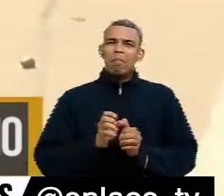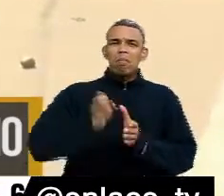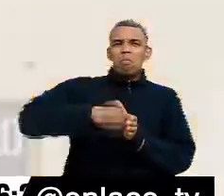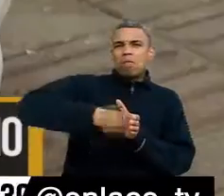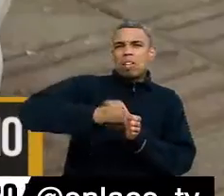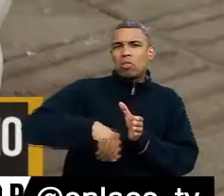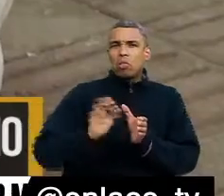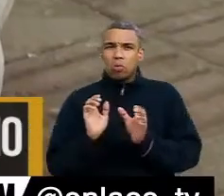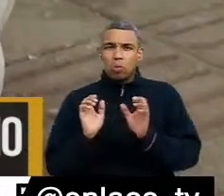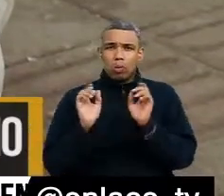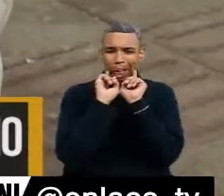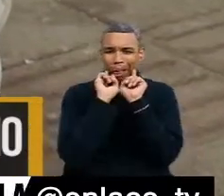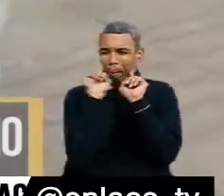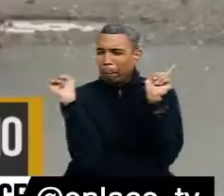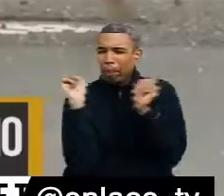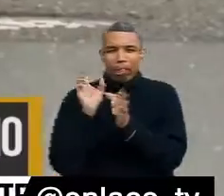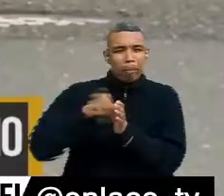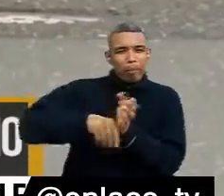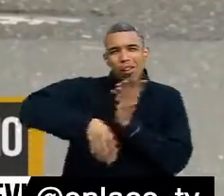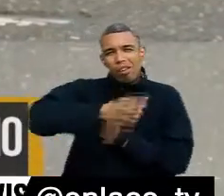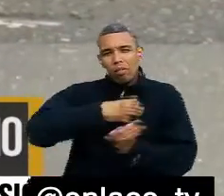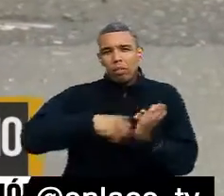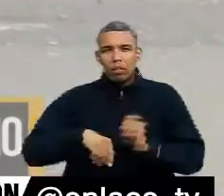Barranca Bermeja.